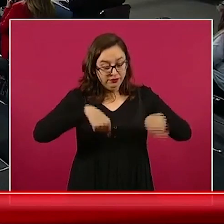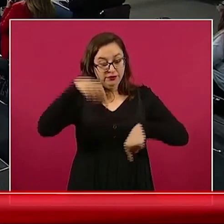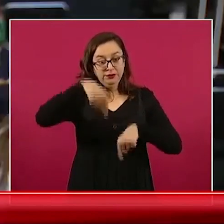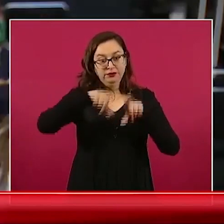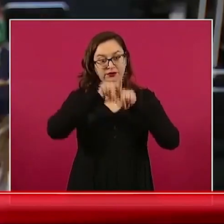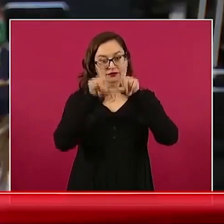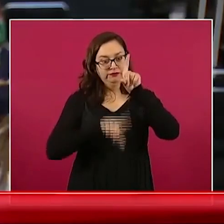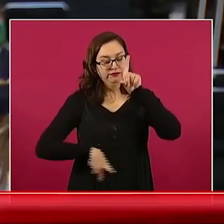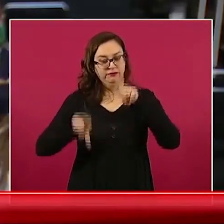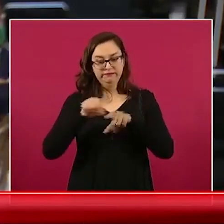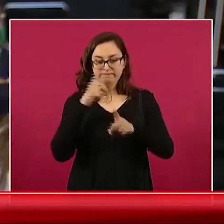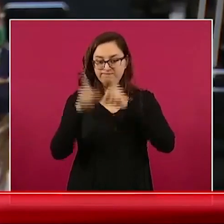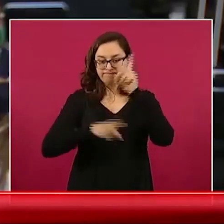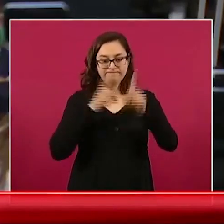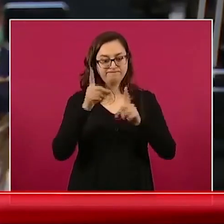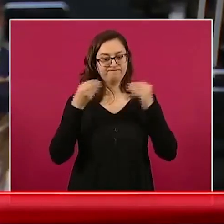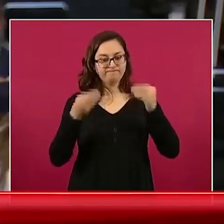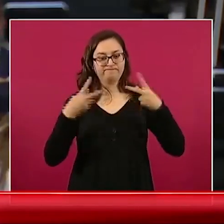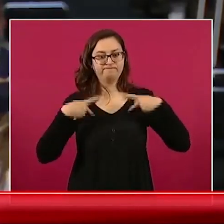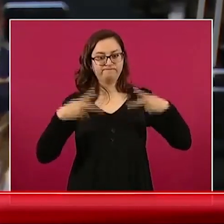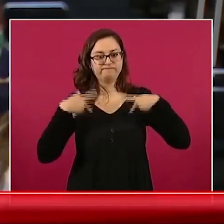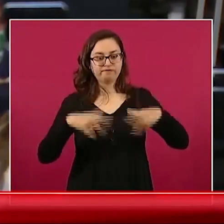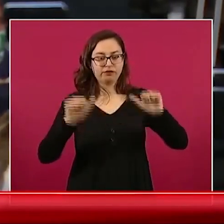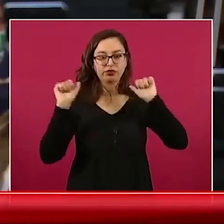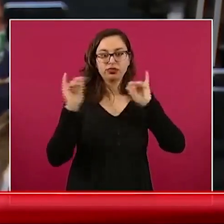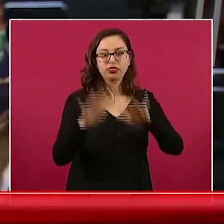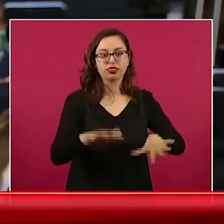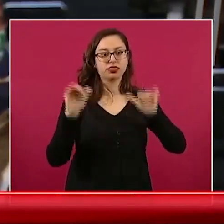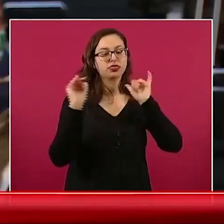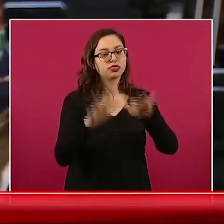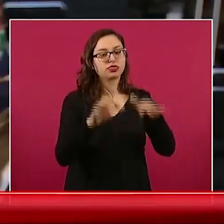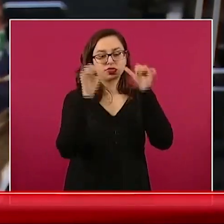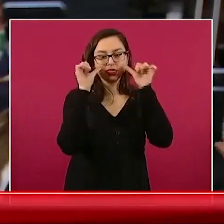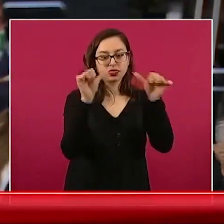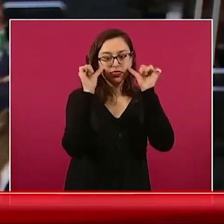en México y seguido por muchos mexicanos, señor presidente.